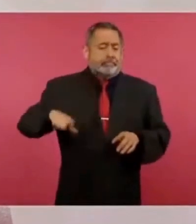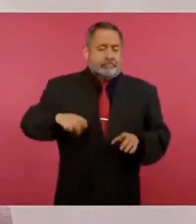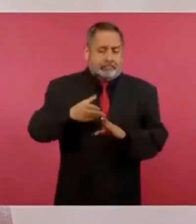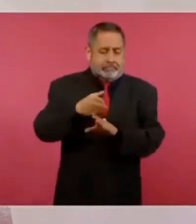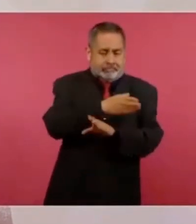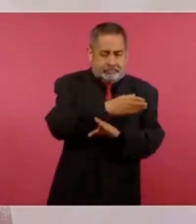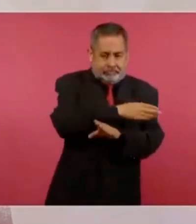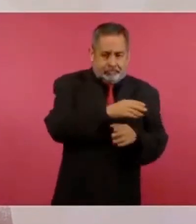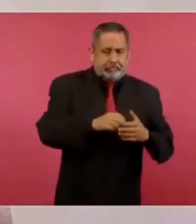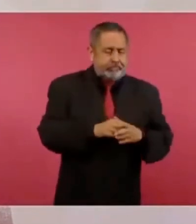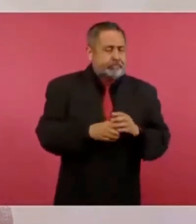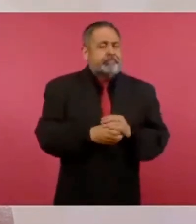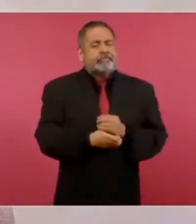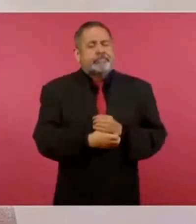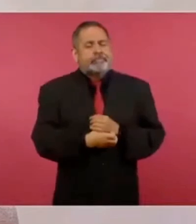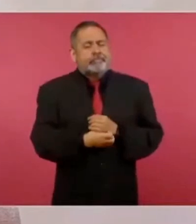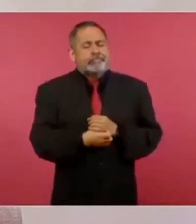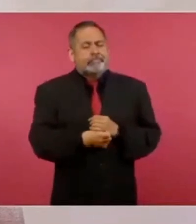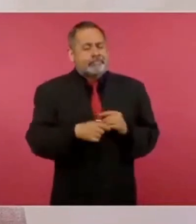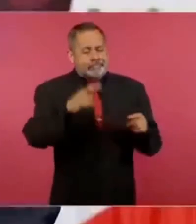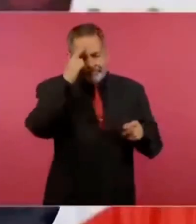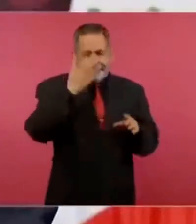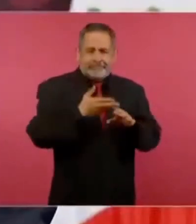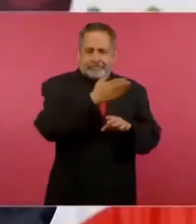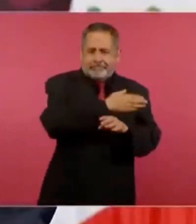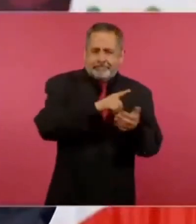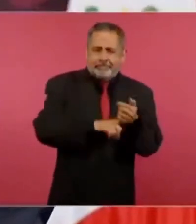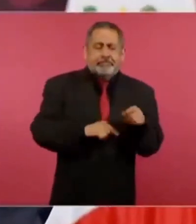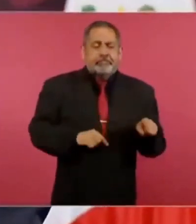cuando se les permitía,